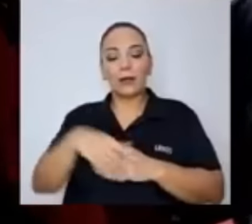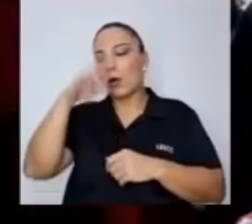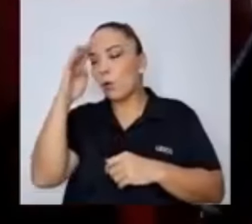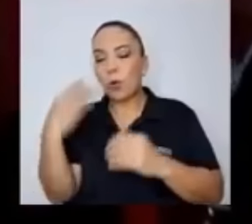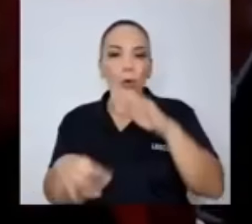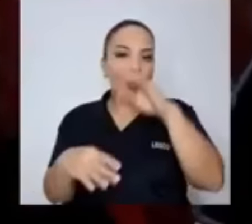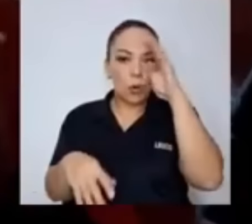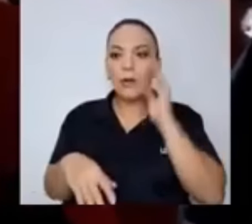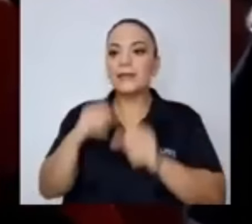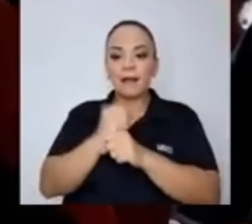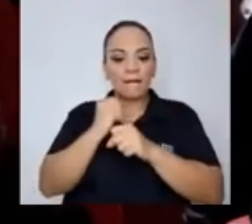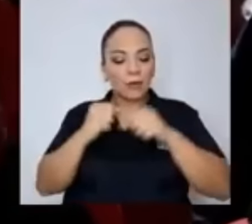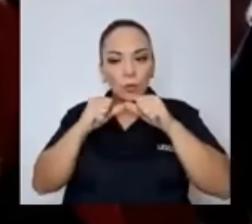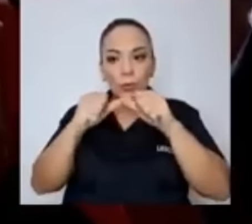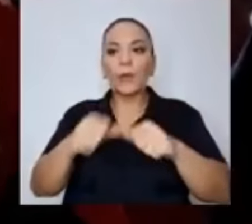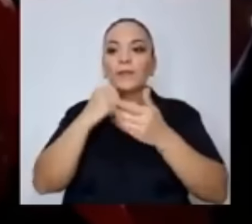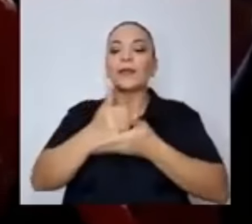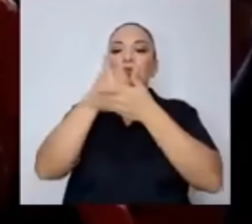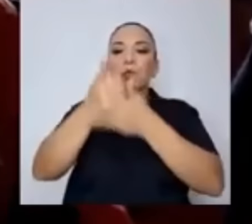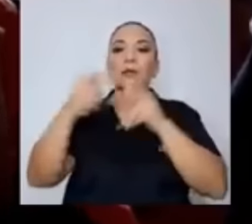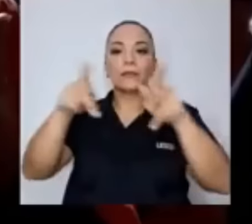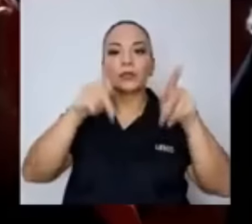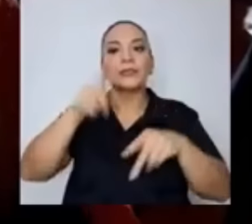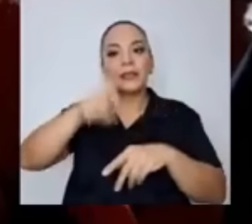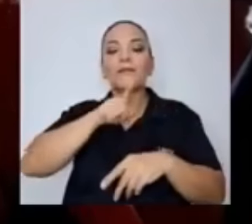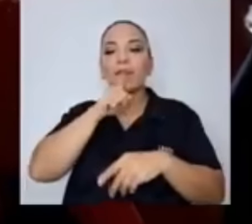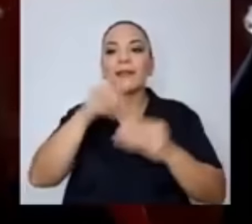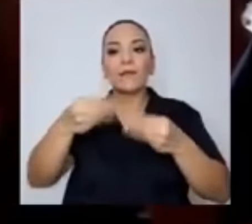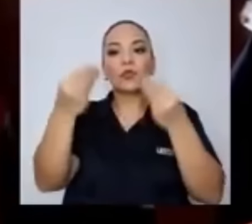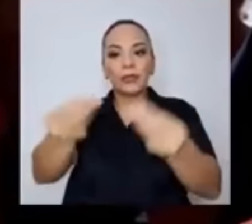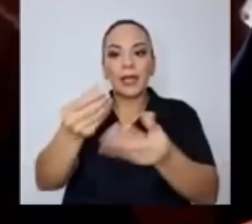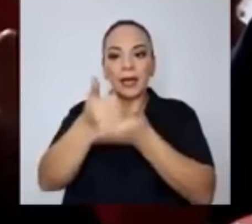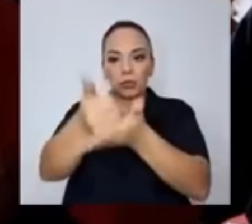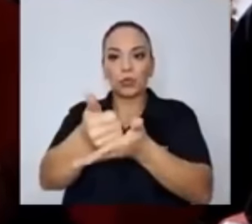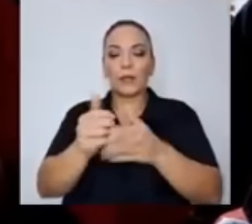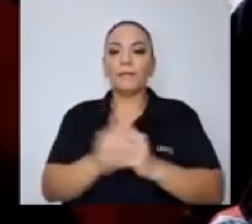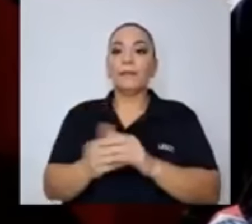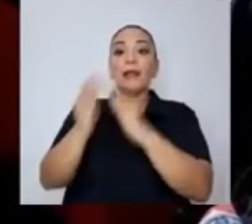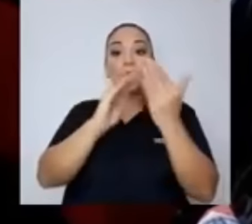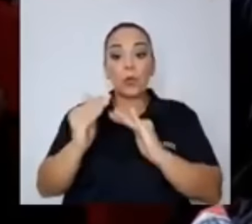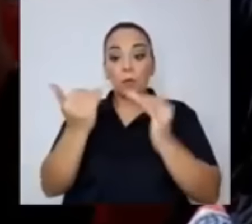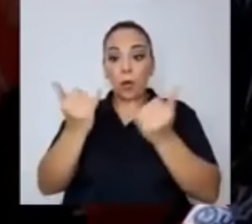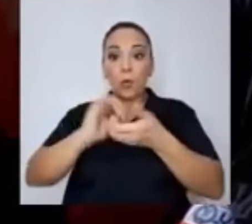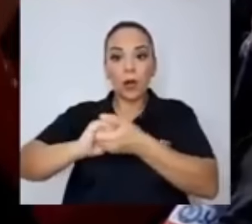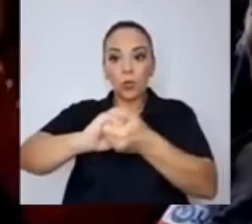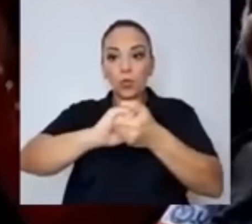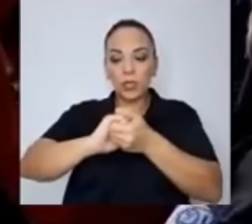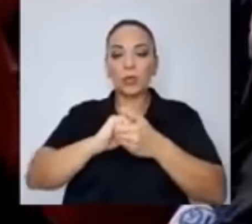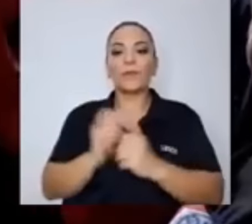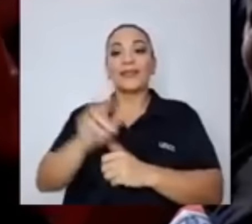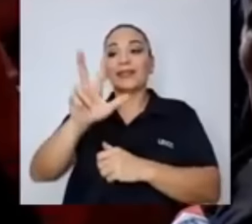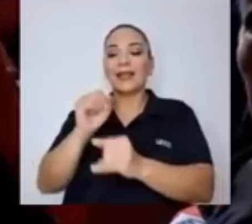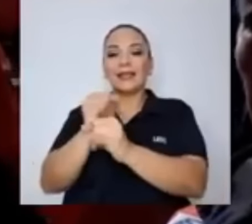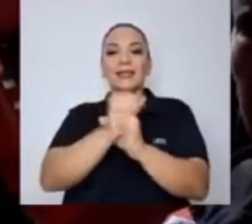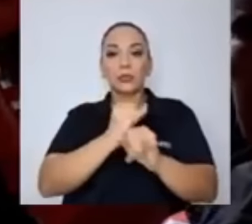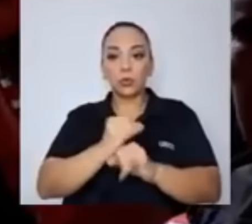infatigablemente, para ayudar a quien merece ayuda hoy. El pueblo está unido, las 30